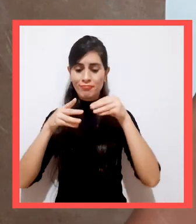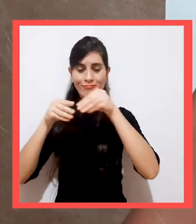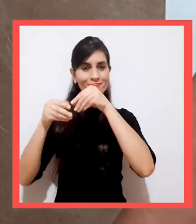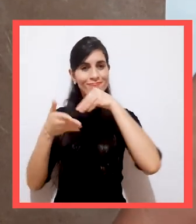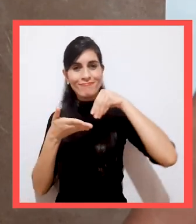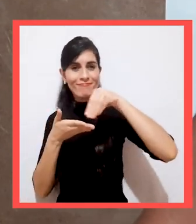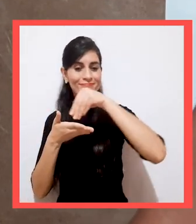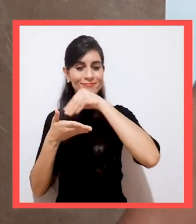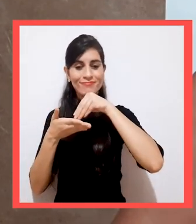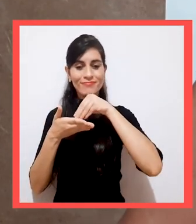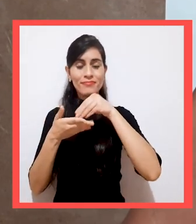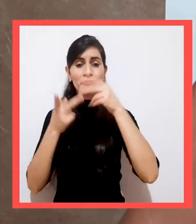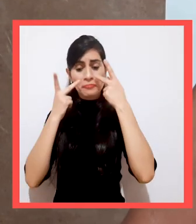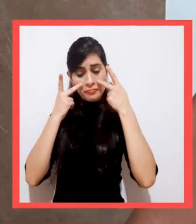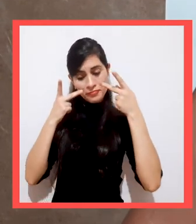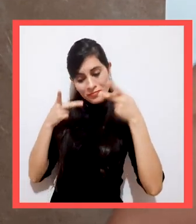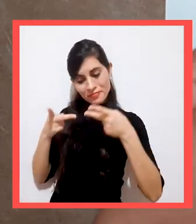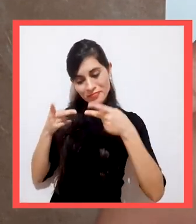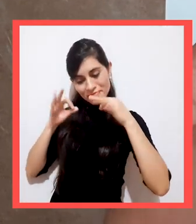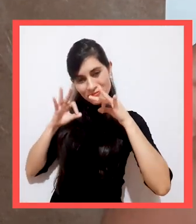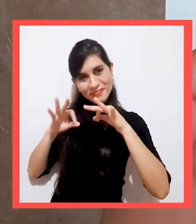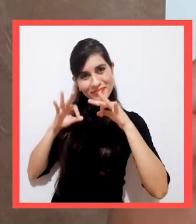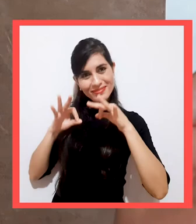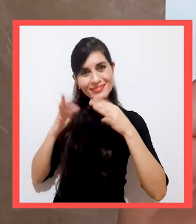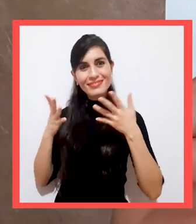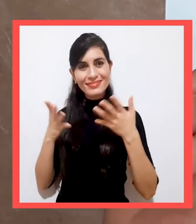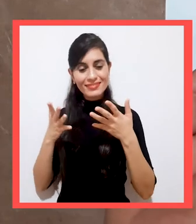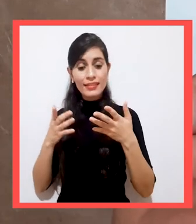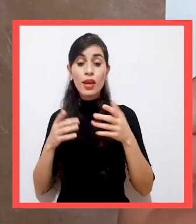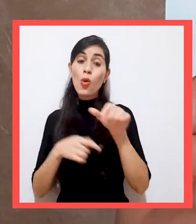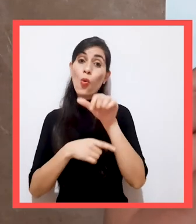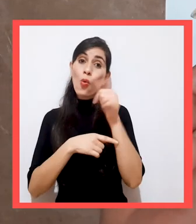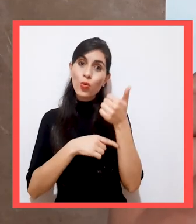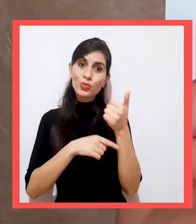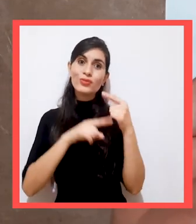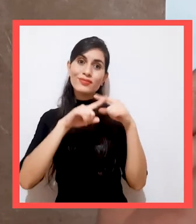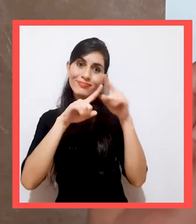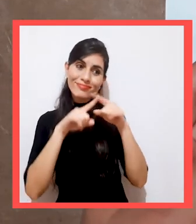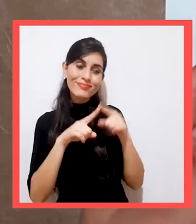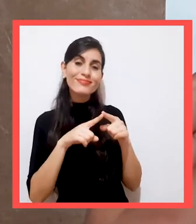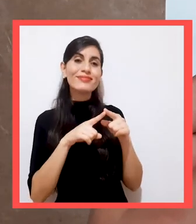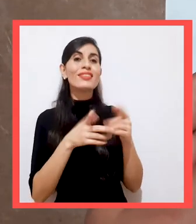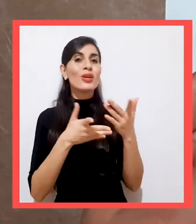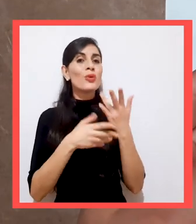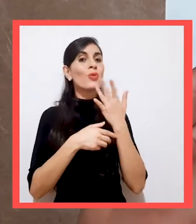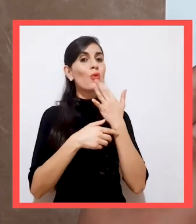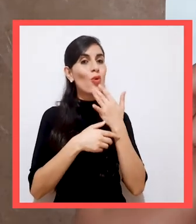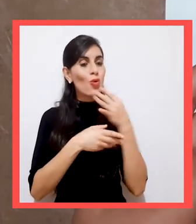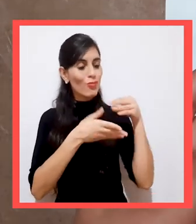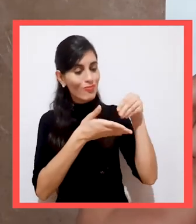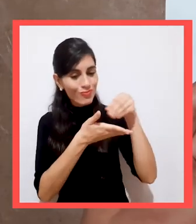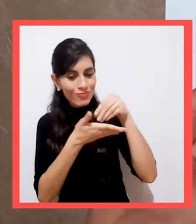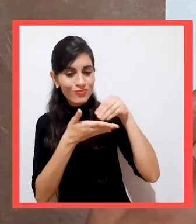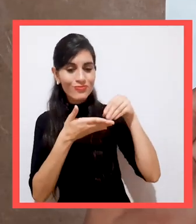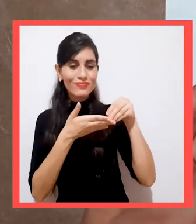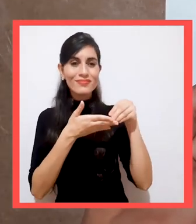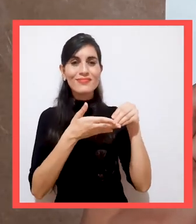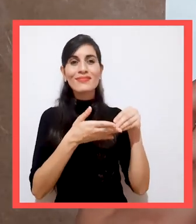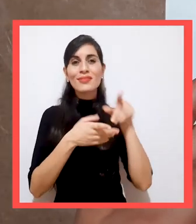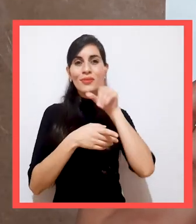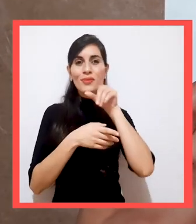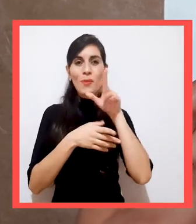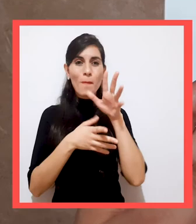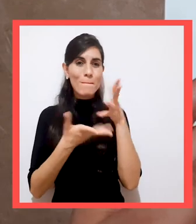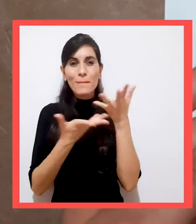esta es la calidad que muestra. Estos otros ya lo hice con la masa pigmentada, pueden ver el perrito